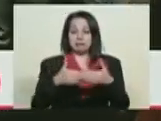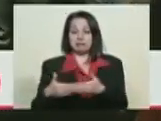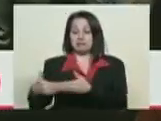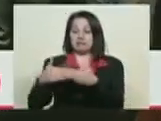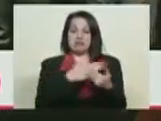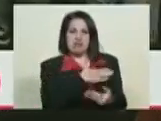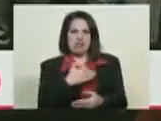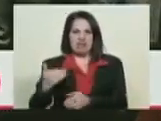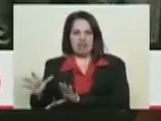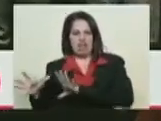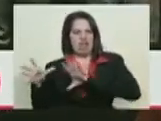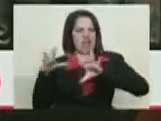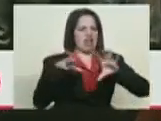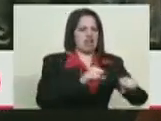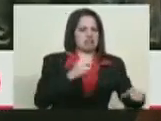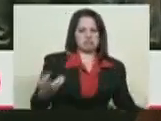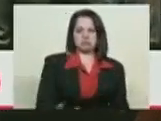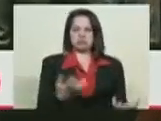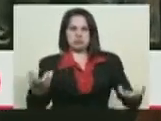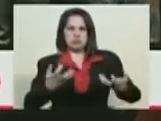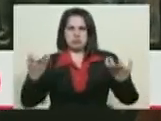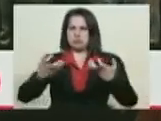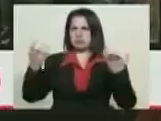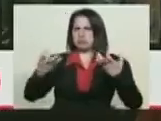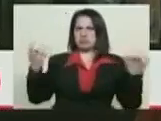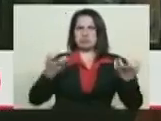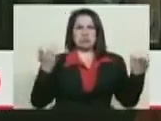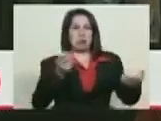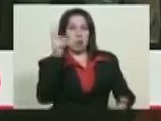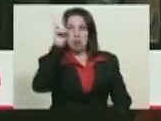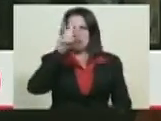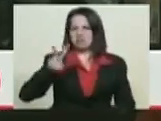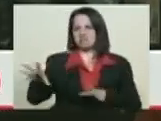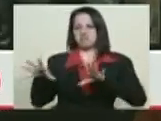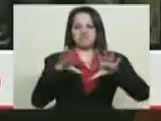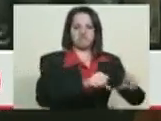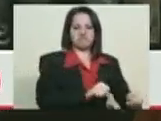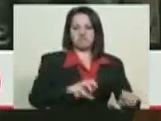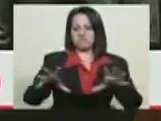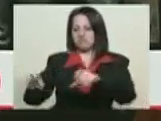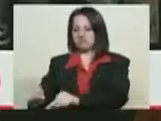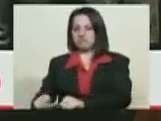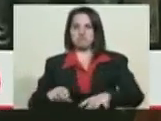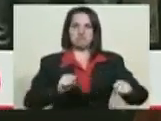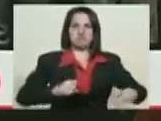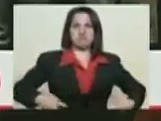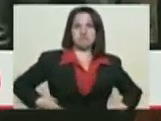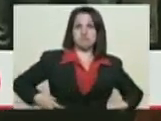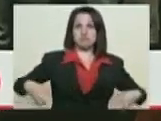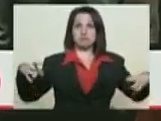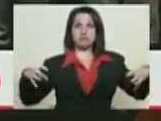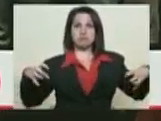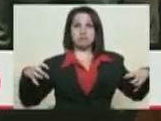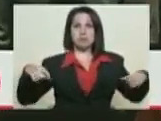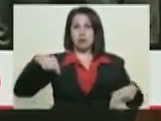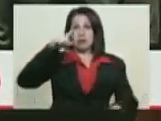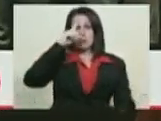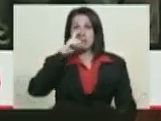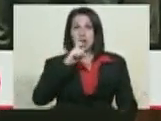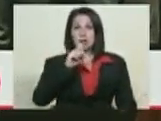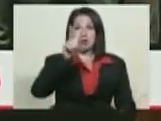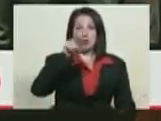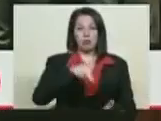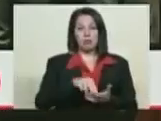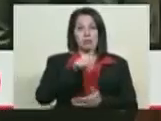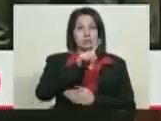pretendió incendiar Venezuela para apoderarse de nuestra riqueza. Y este año